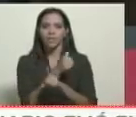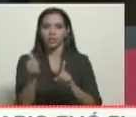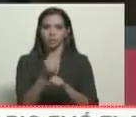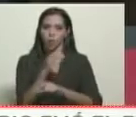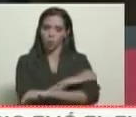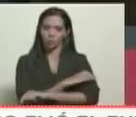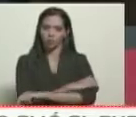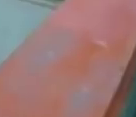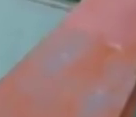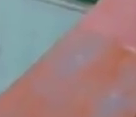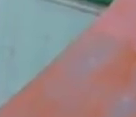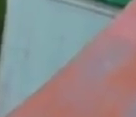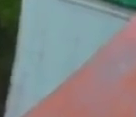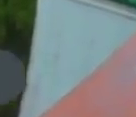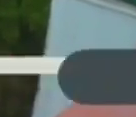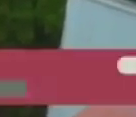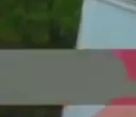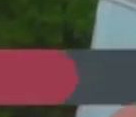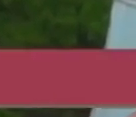de la oposición. Ya venimos.